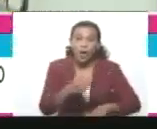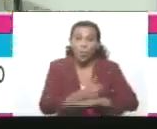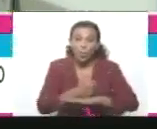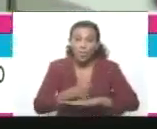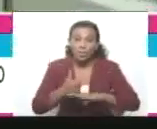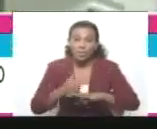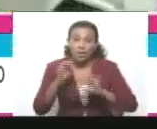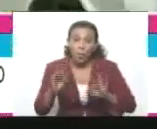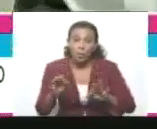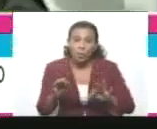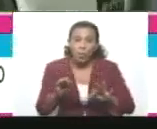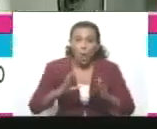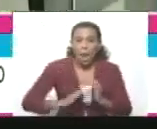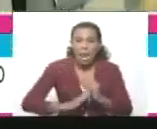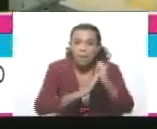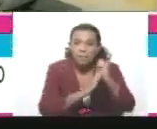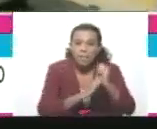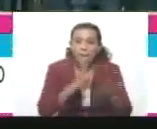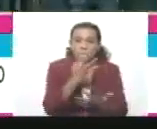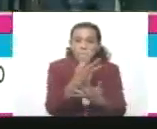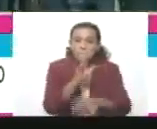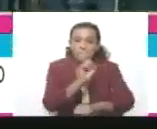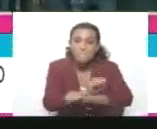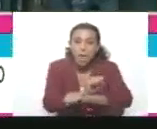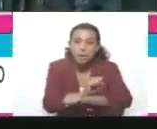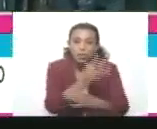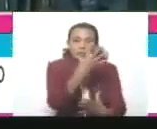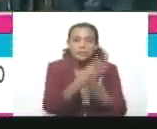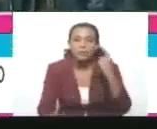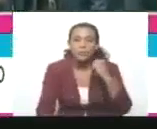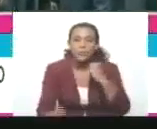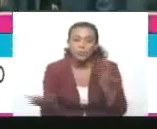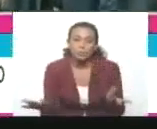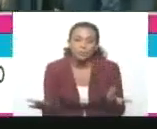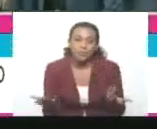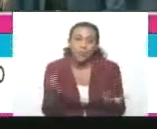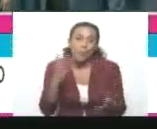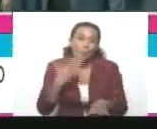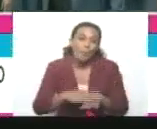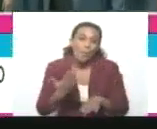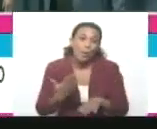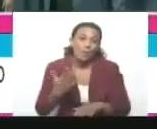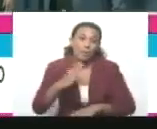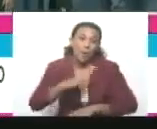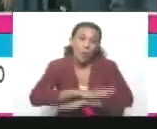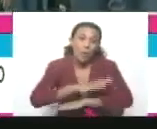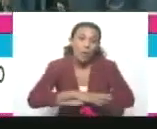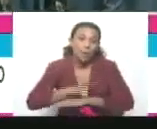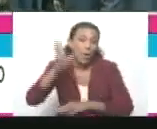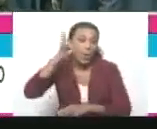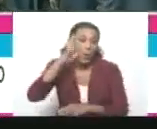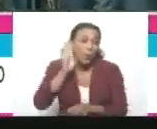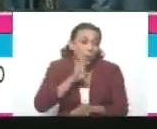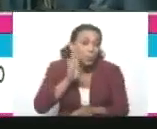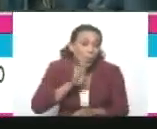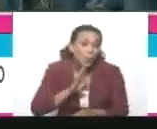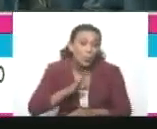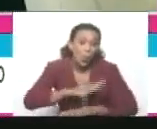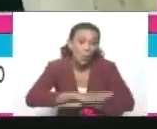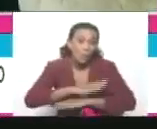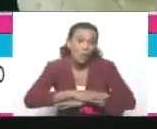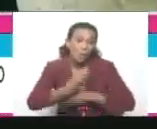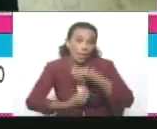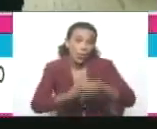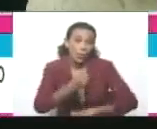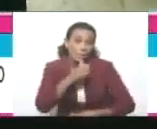ya están presos los funcionarios que alertaron de la operación de liberación